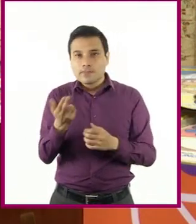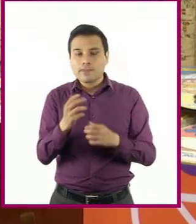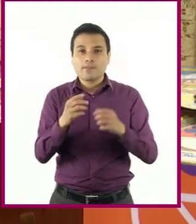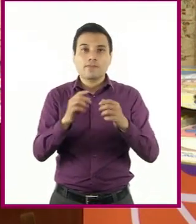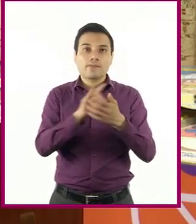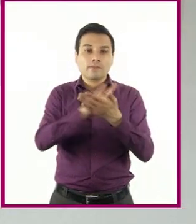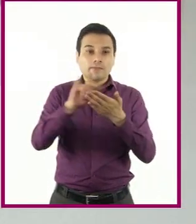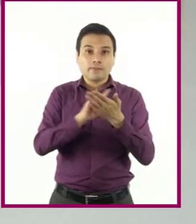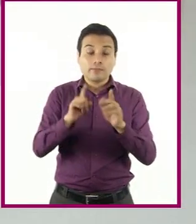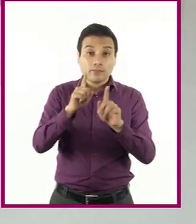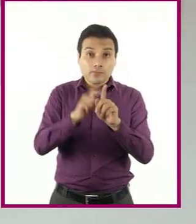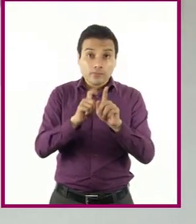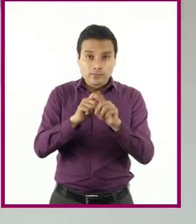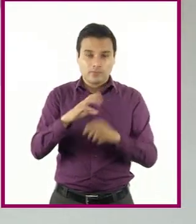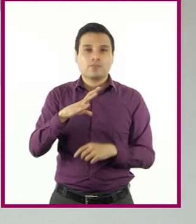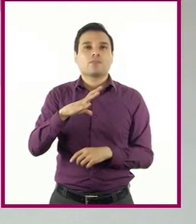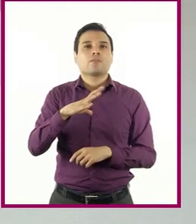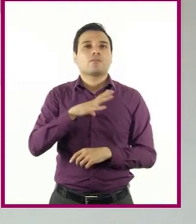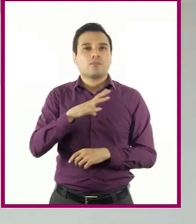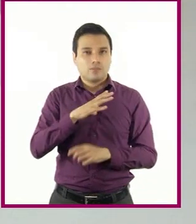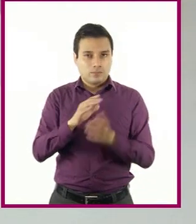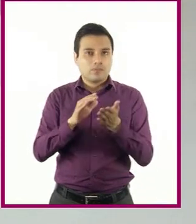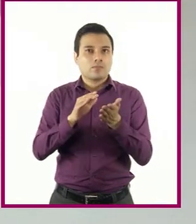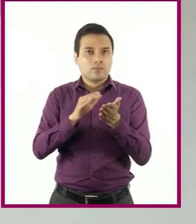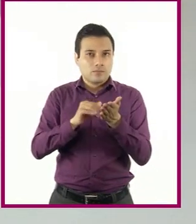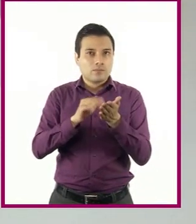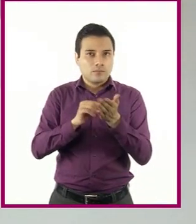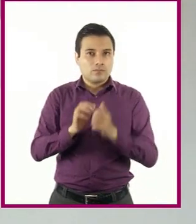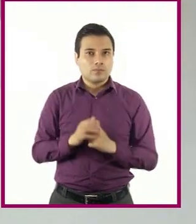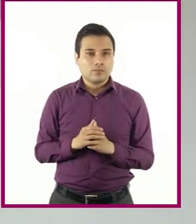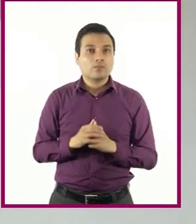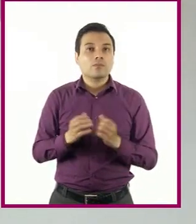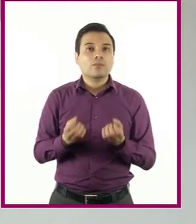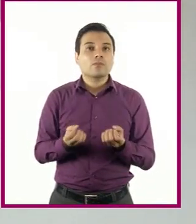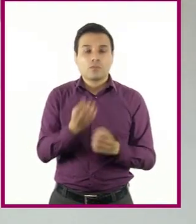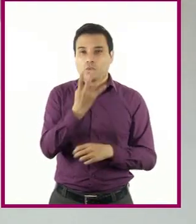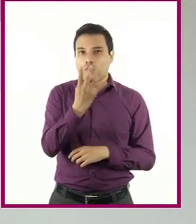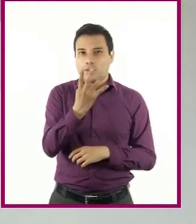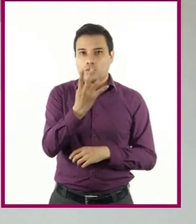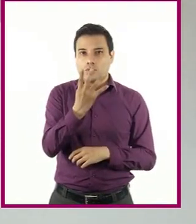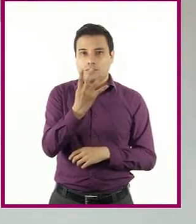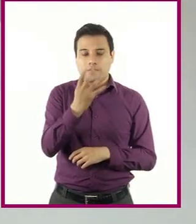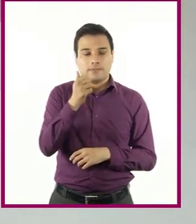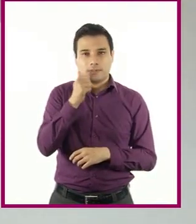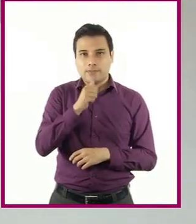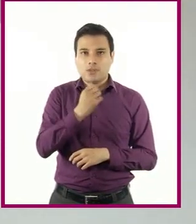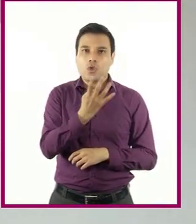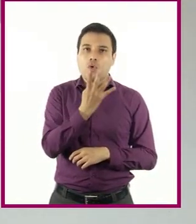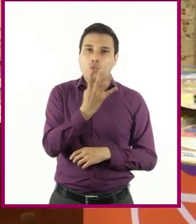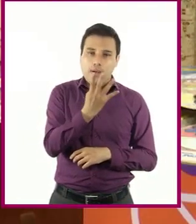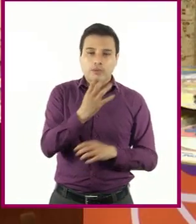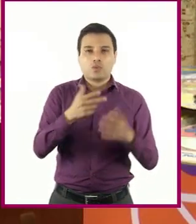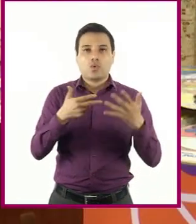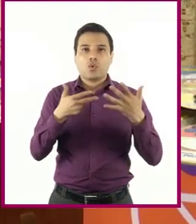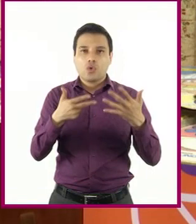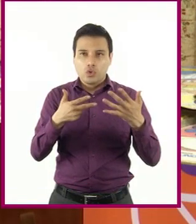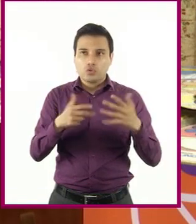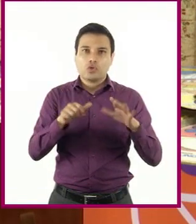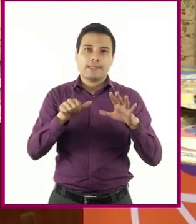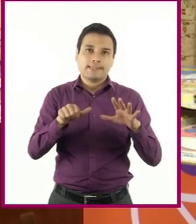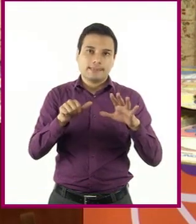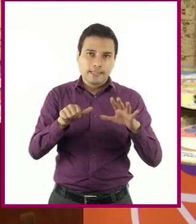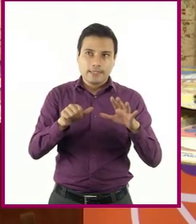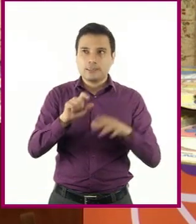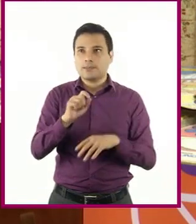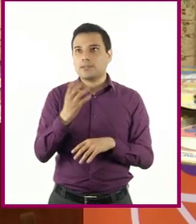historietas tienen un número de páginas con múltiplo de 4 y se deben ajustar a 4, 8,